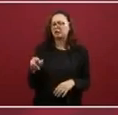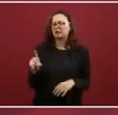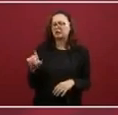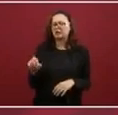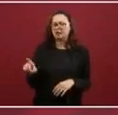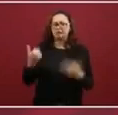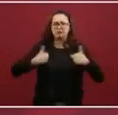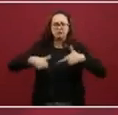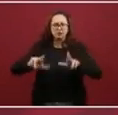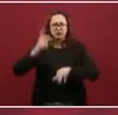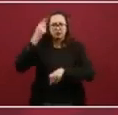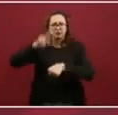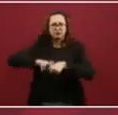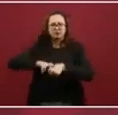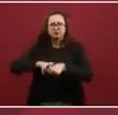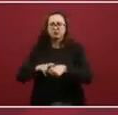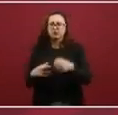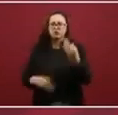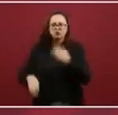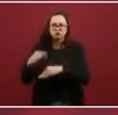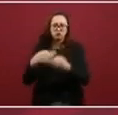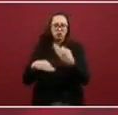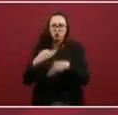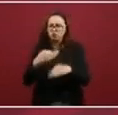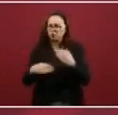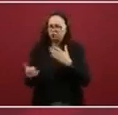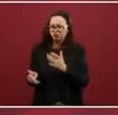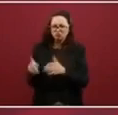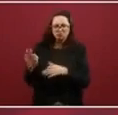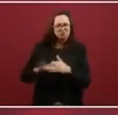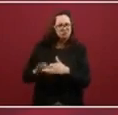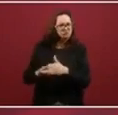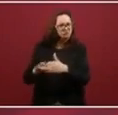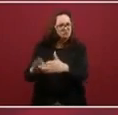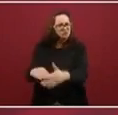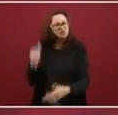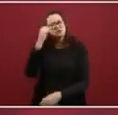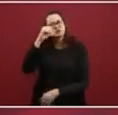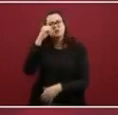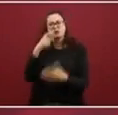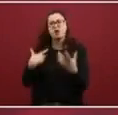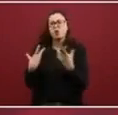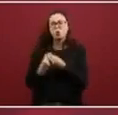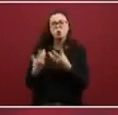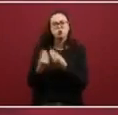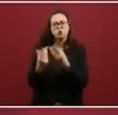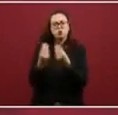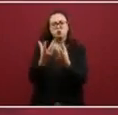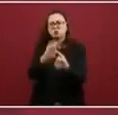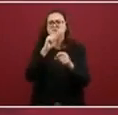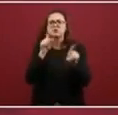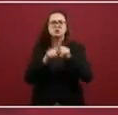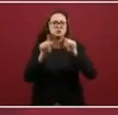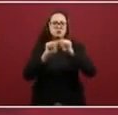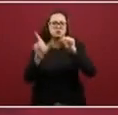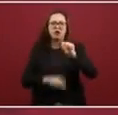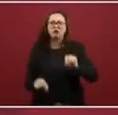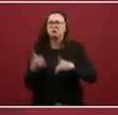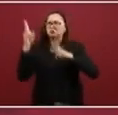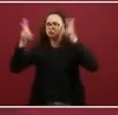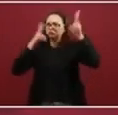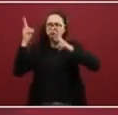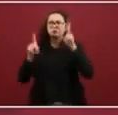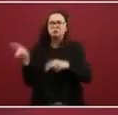director, y está en todas las reuniones con nosotros, y va a estar, y también en los despliegues que hacemos en el sur del país.